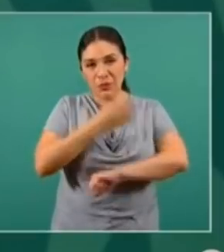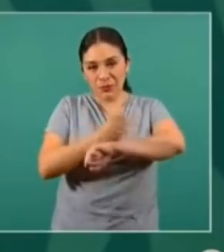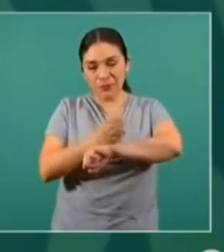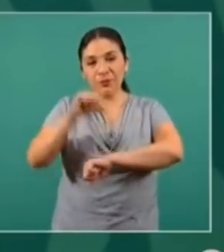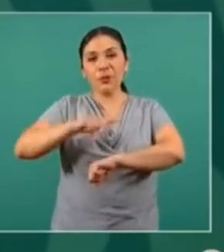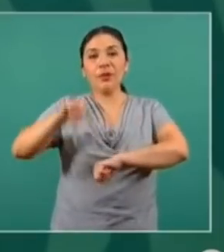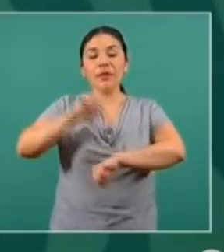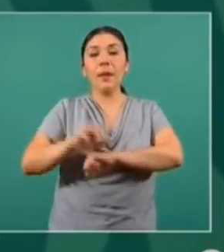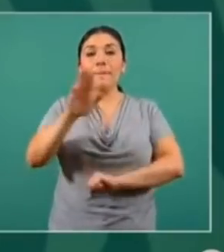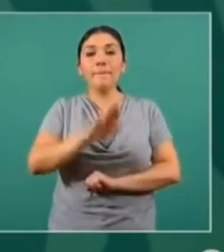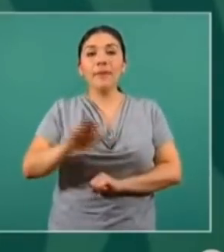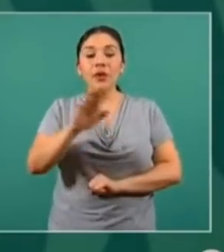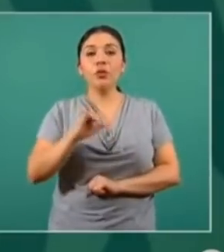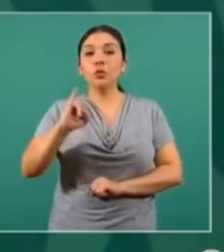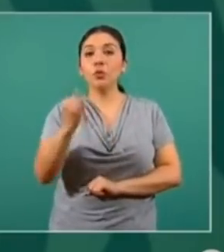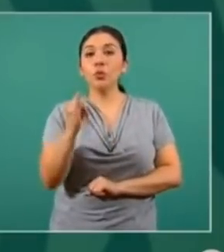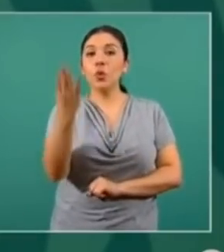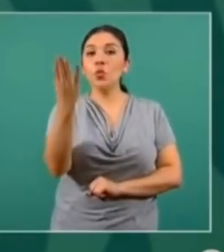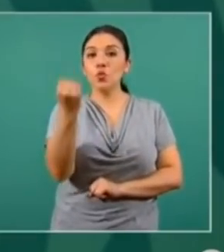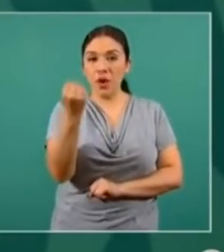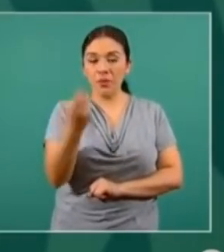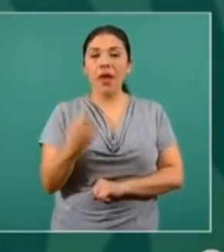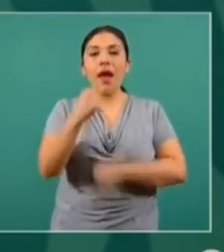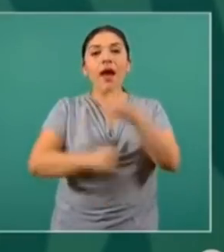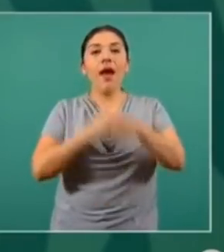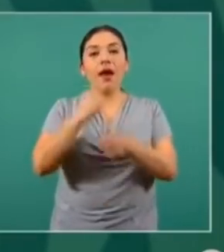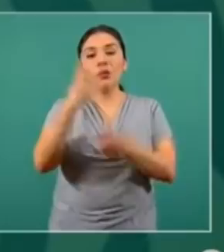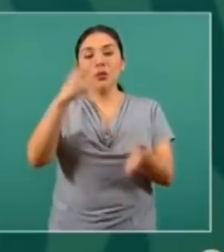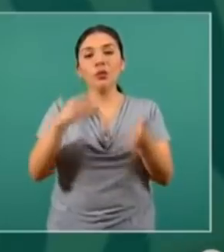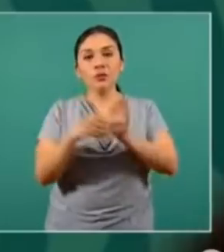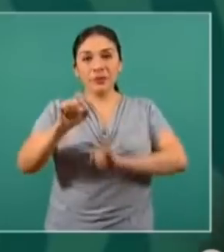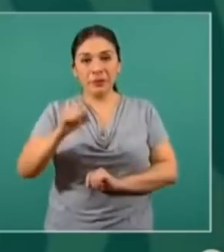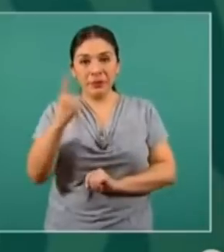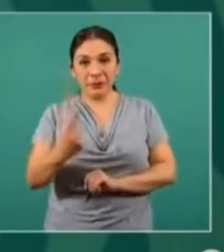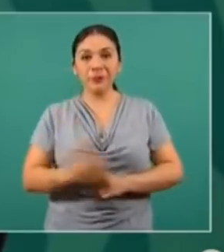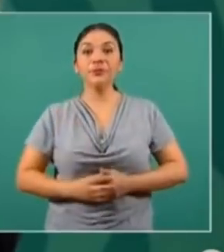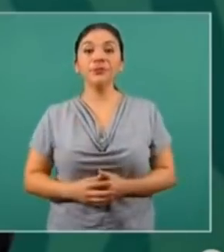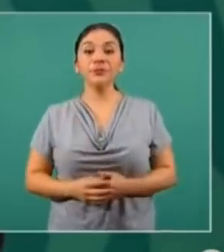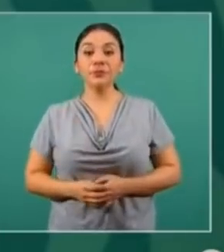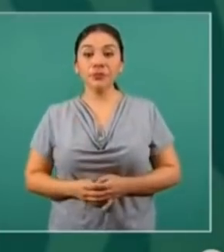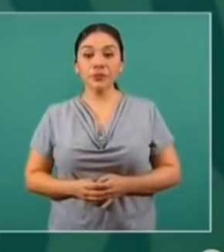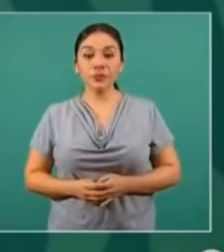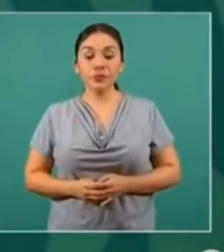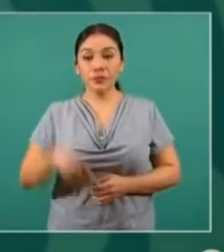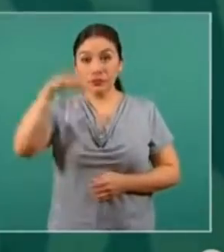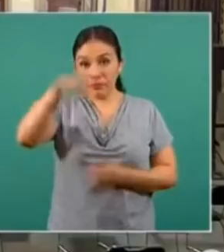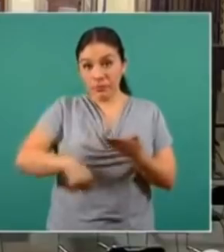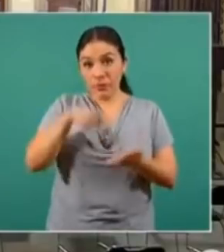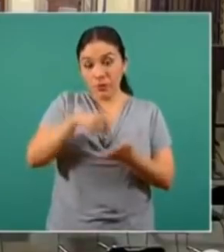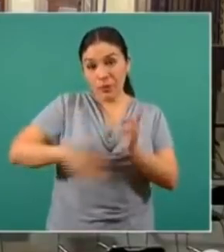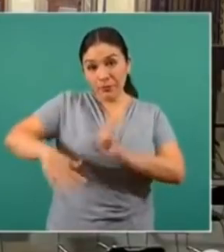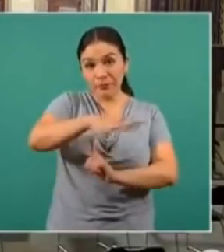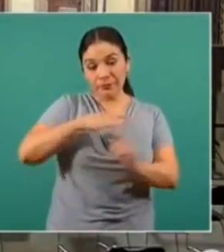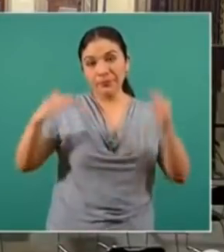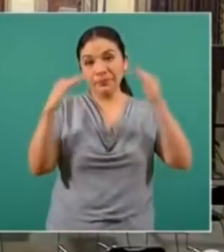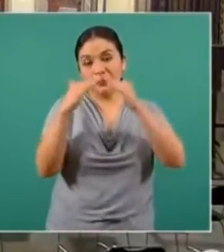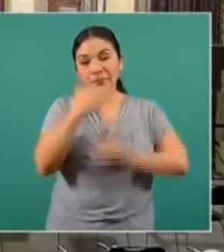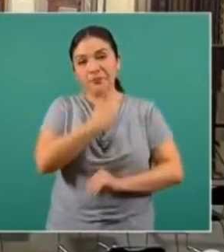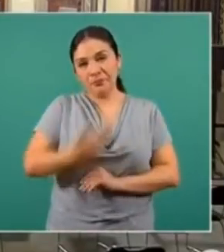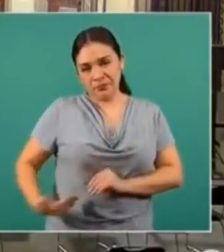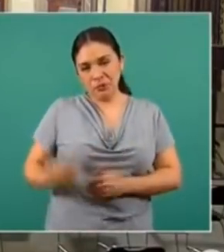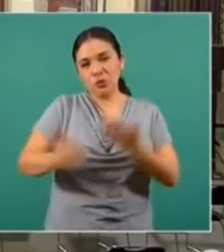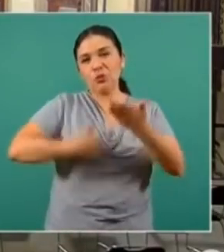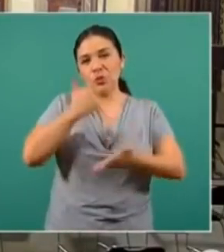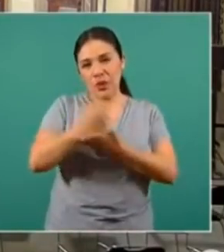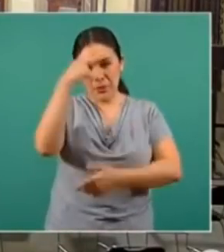del miércoles 9 de junio de 2021. Aquí en el Palacio Nacional, en México,